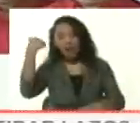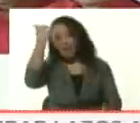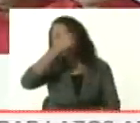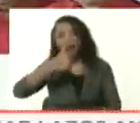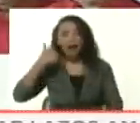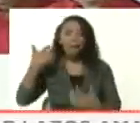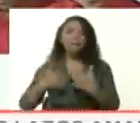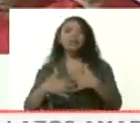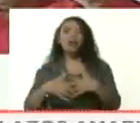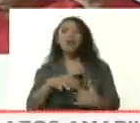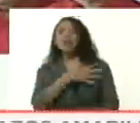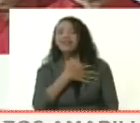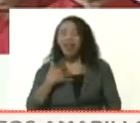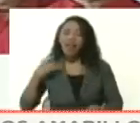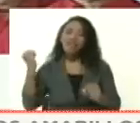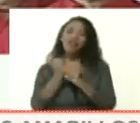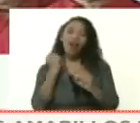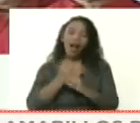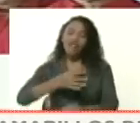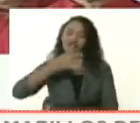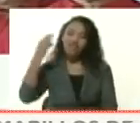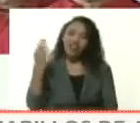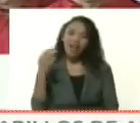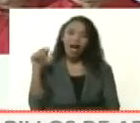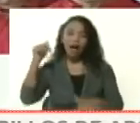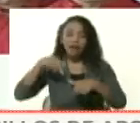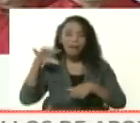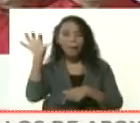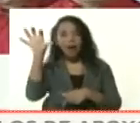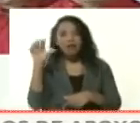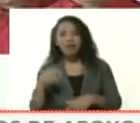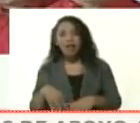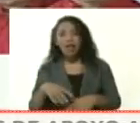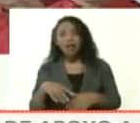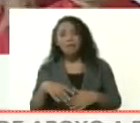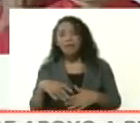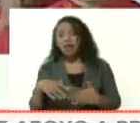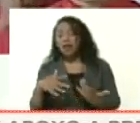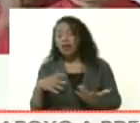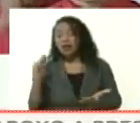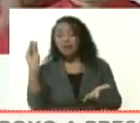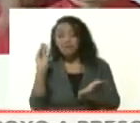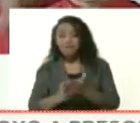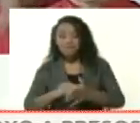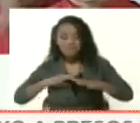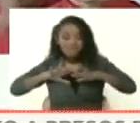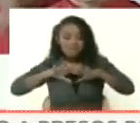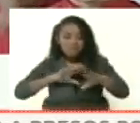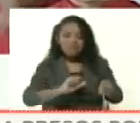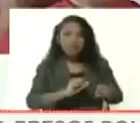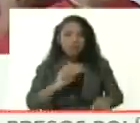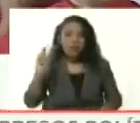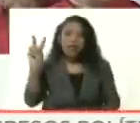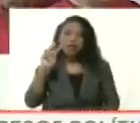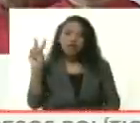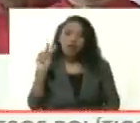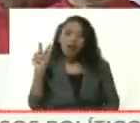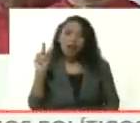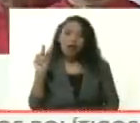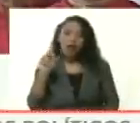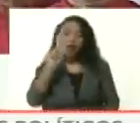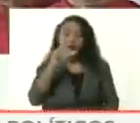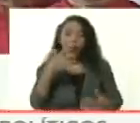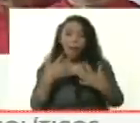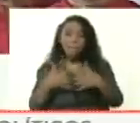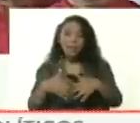Venezuela, los que quieran trabajar de verdad por este país. Mira, el que se posesione hoy en Venezuela con una